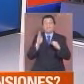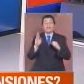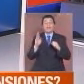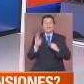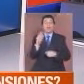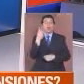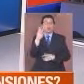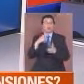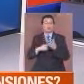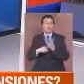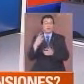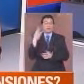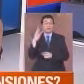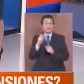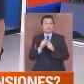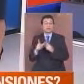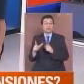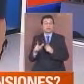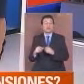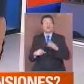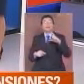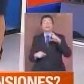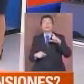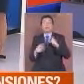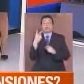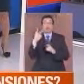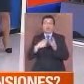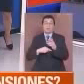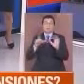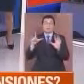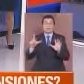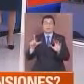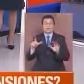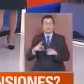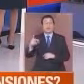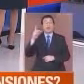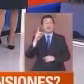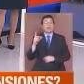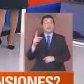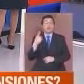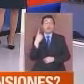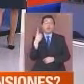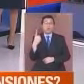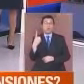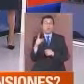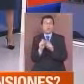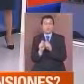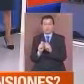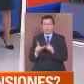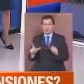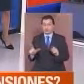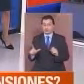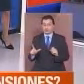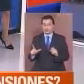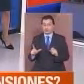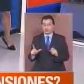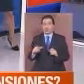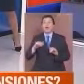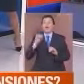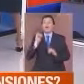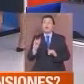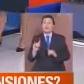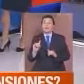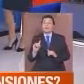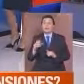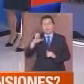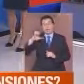el 4,3%, en el caso del C, 2,7%, en el caso del fondo D, solo un 1% está invertido en